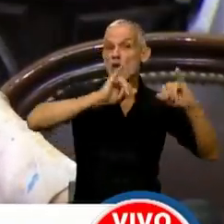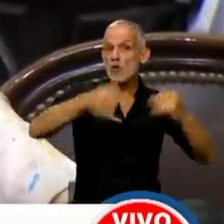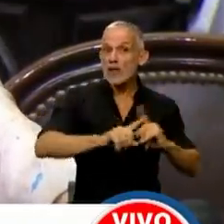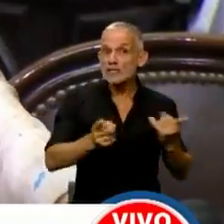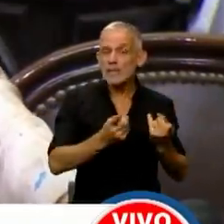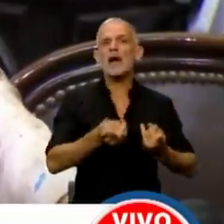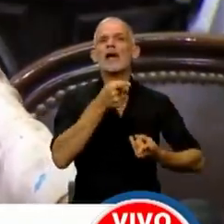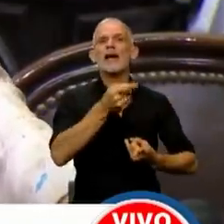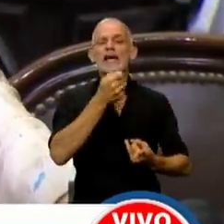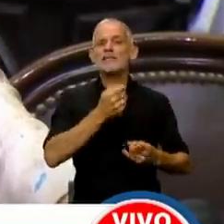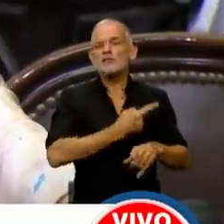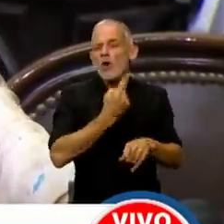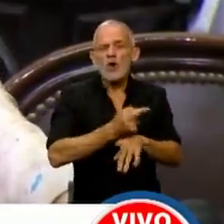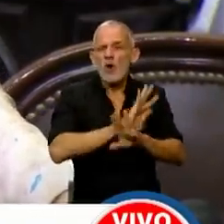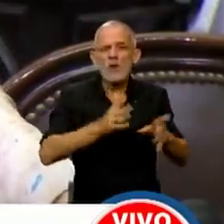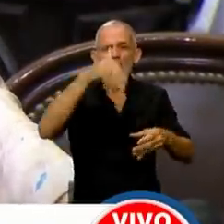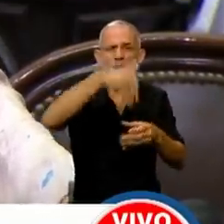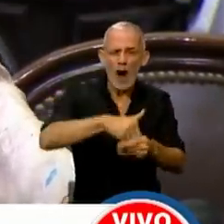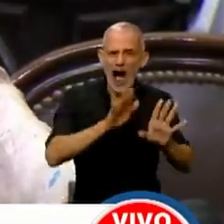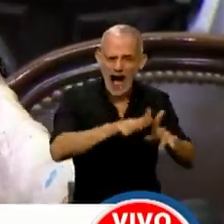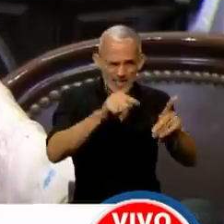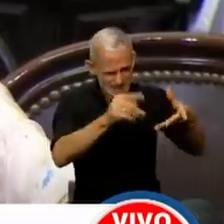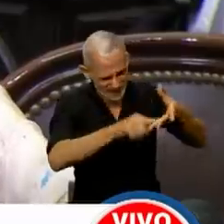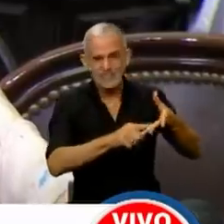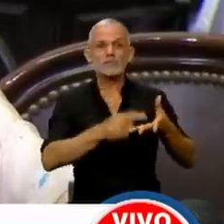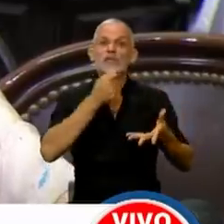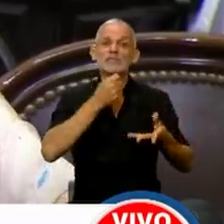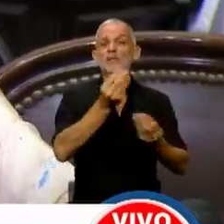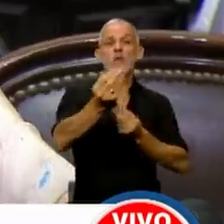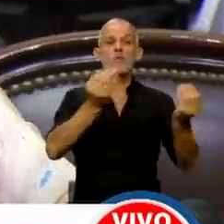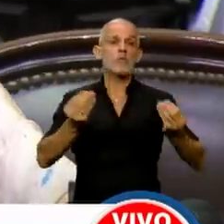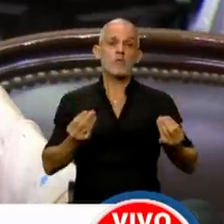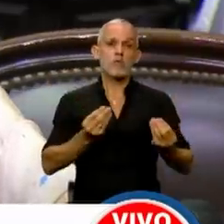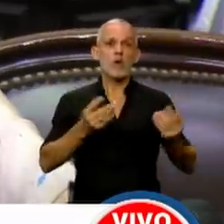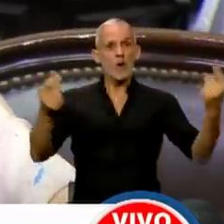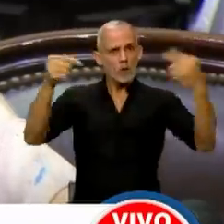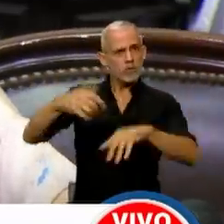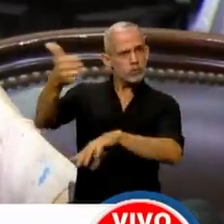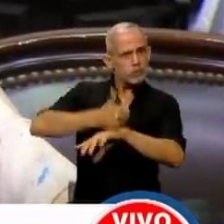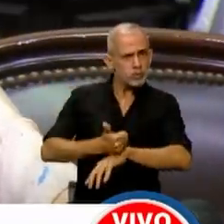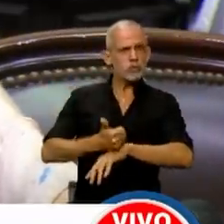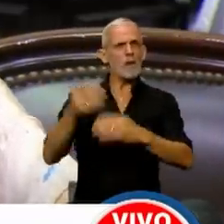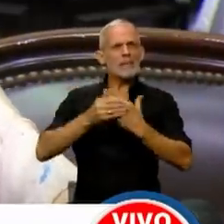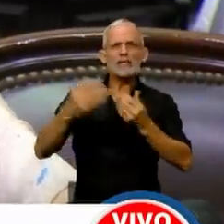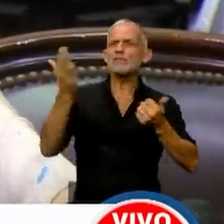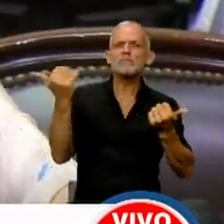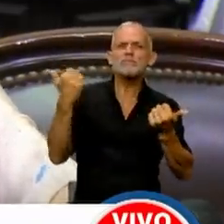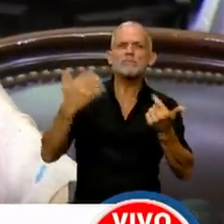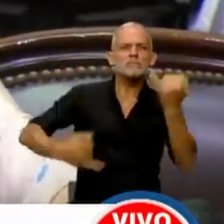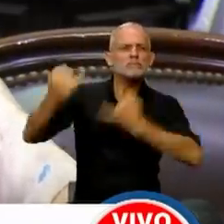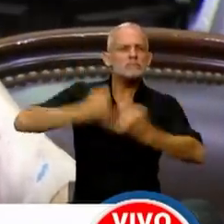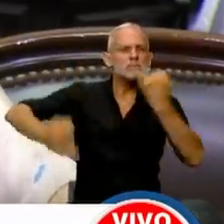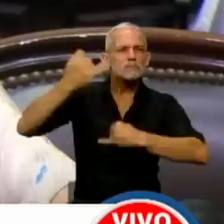acepta que es imposible votarlo, si los funcionarios no vienen a la Cámara a dar